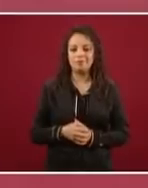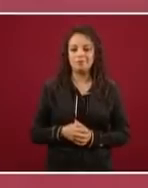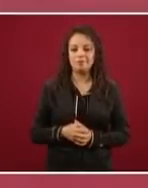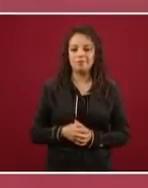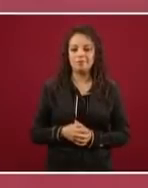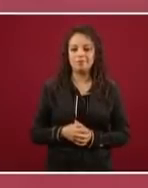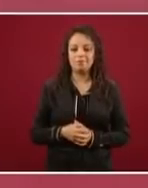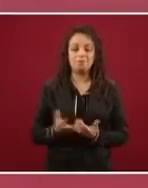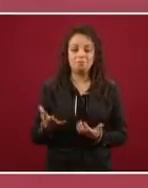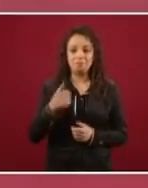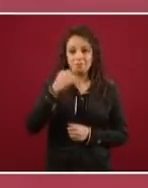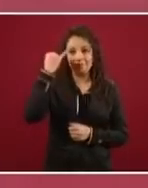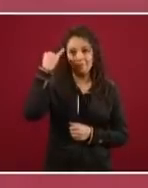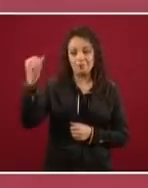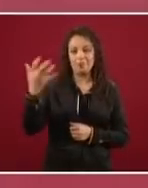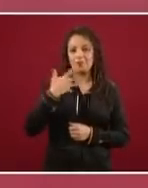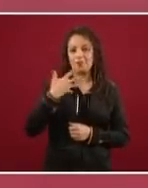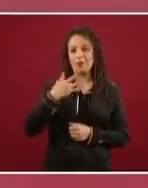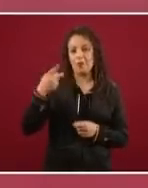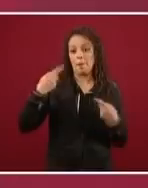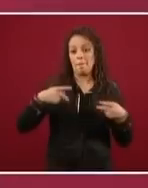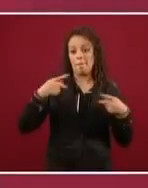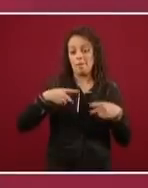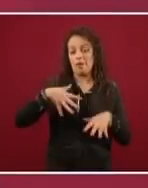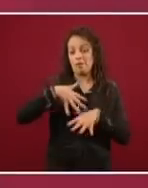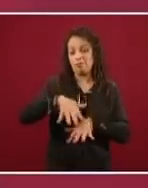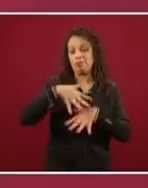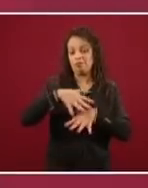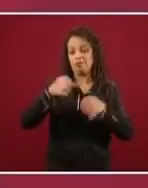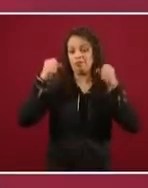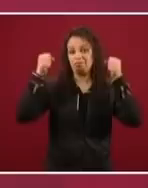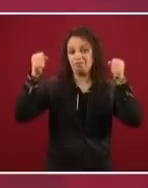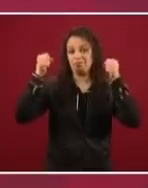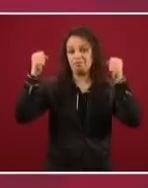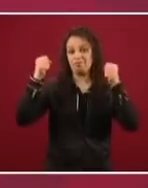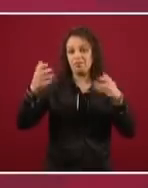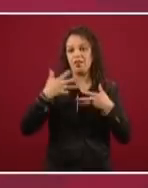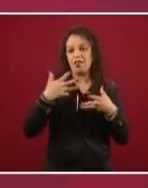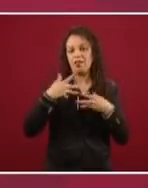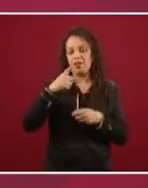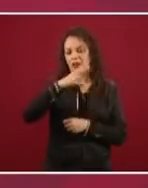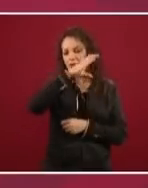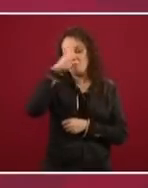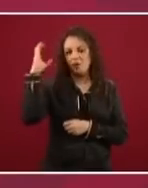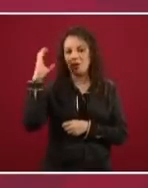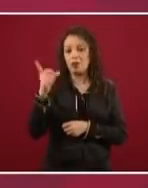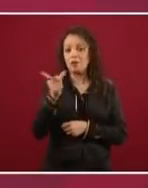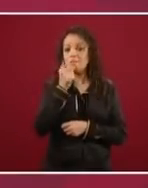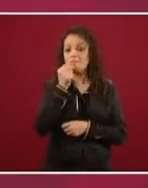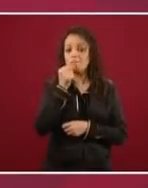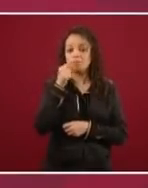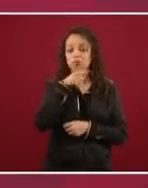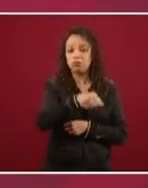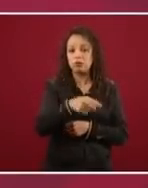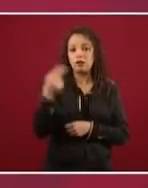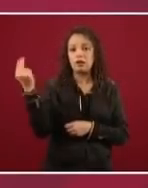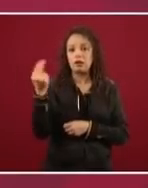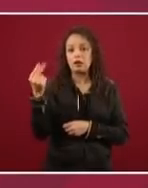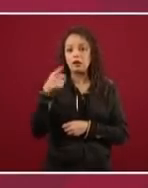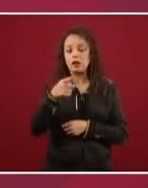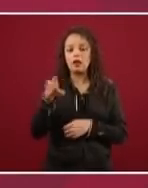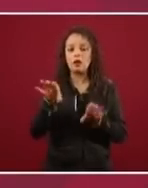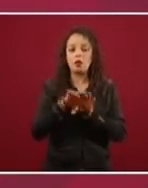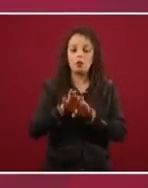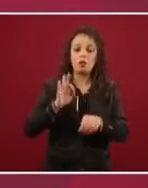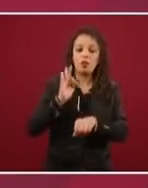si hay manifestantes en donde la policía está estoy utilizando la macana